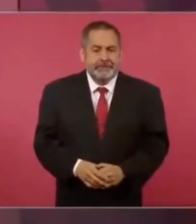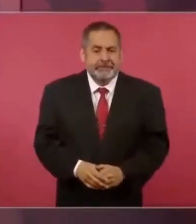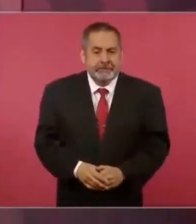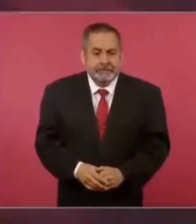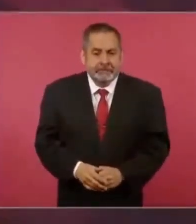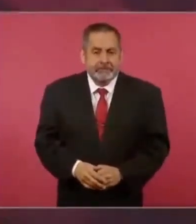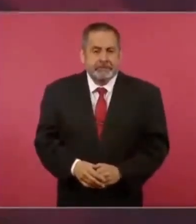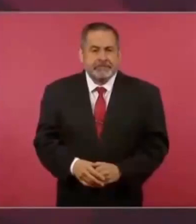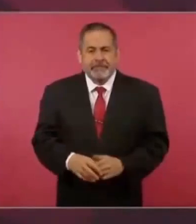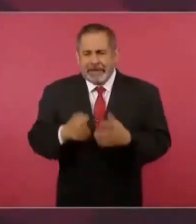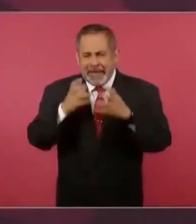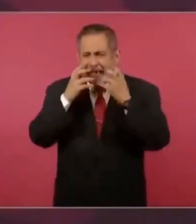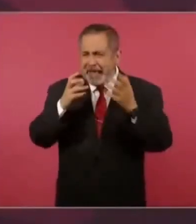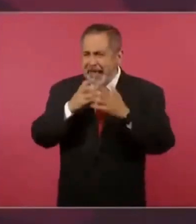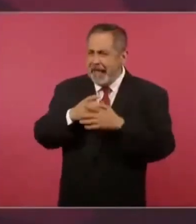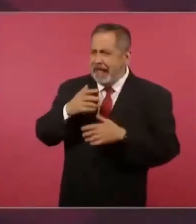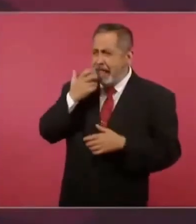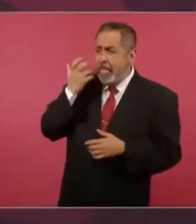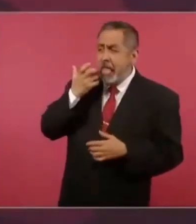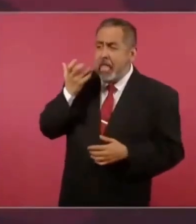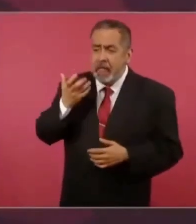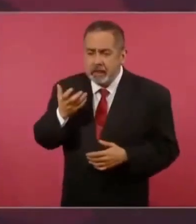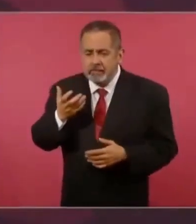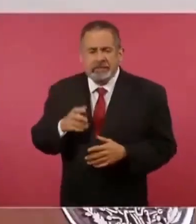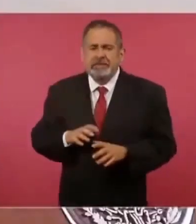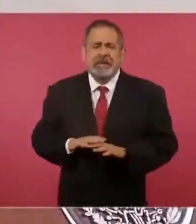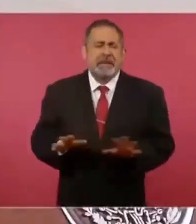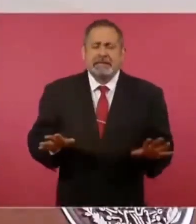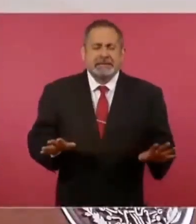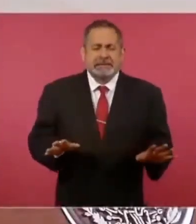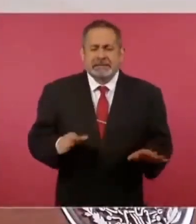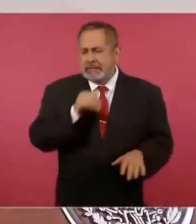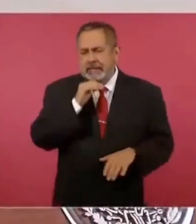Y sombrerazos, pero no pasa de ahí.